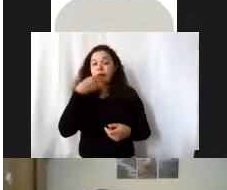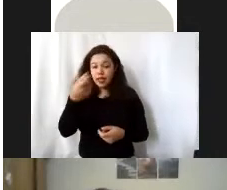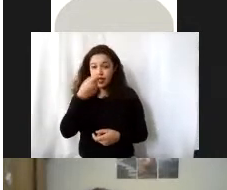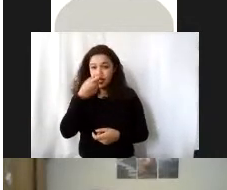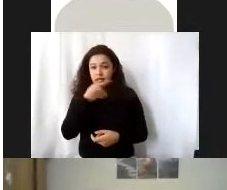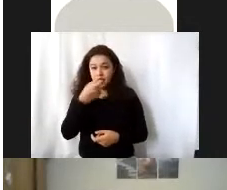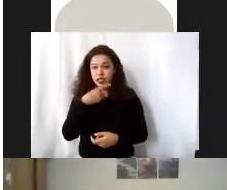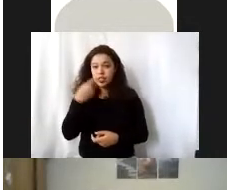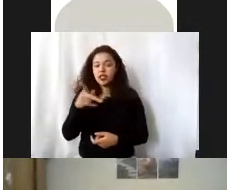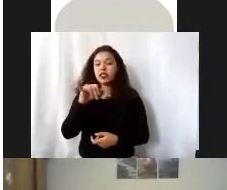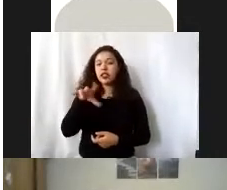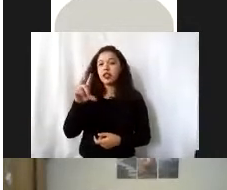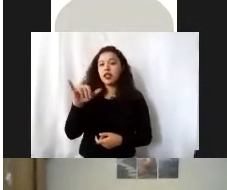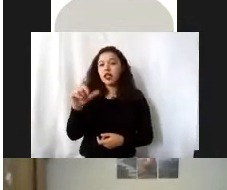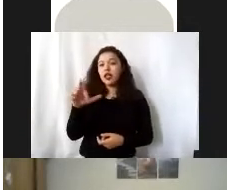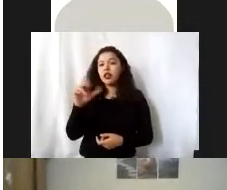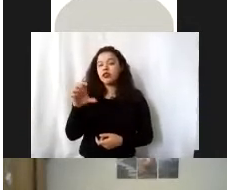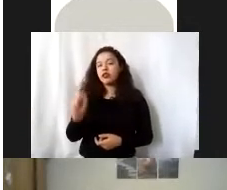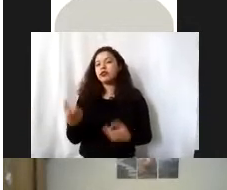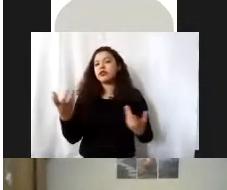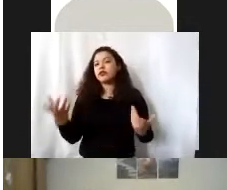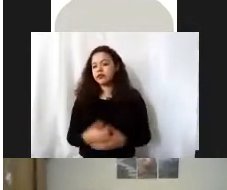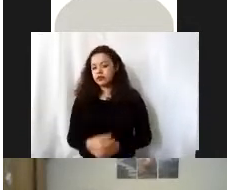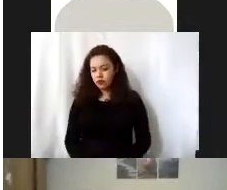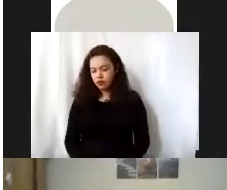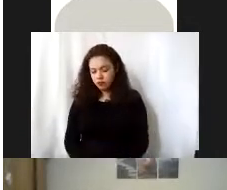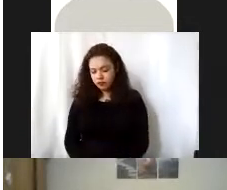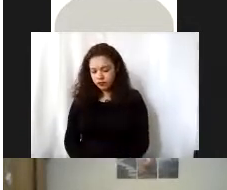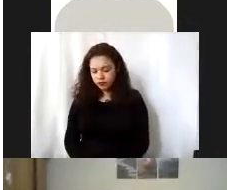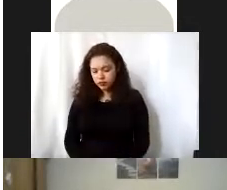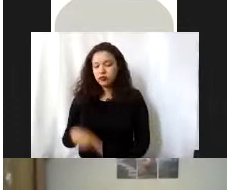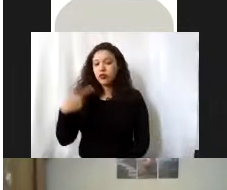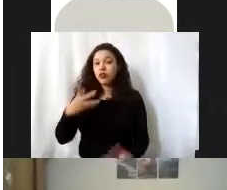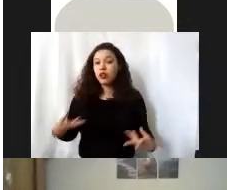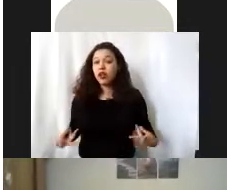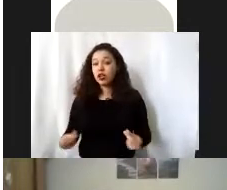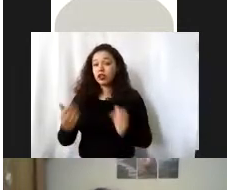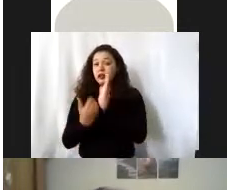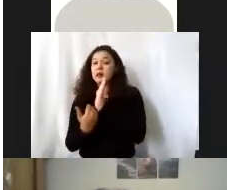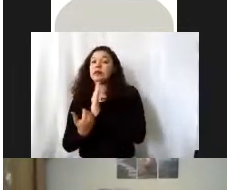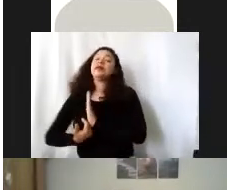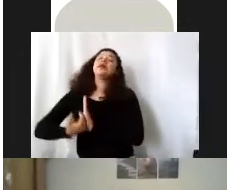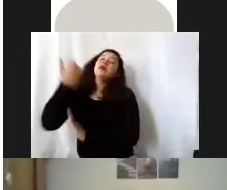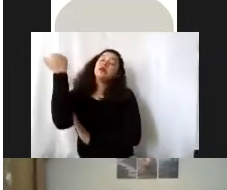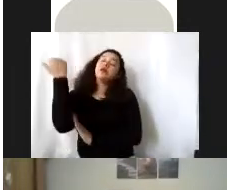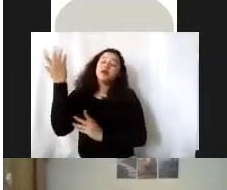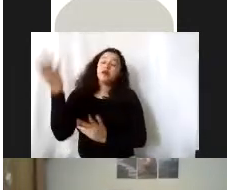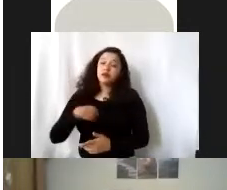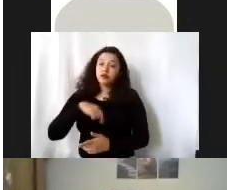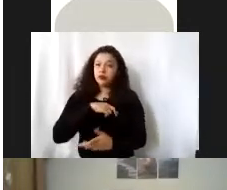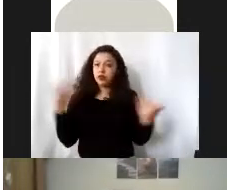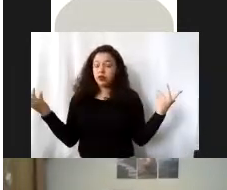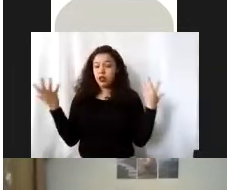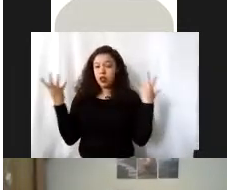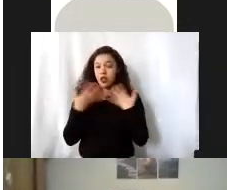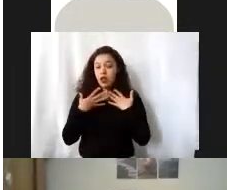los indicadores porque también les eleva mucho su gasto. De hecho, con sorpresa, desde